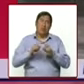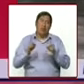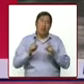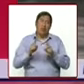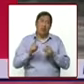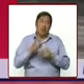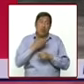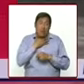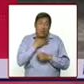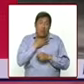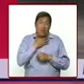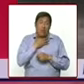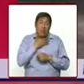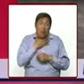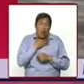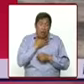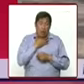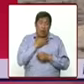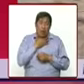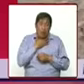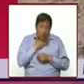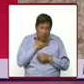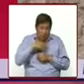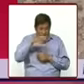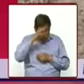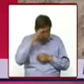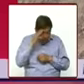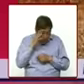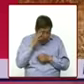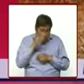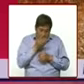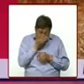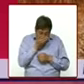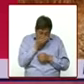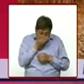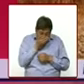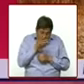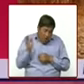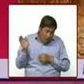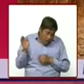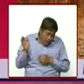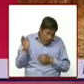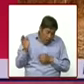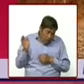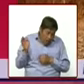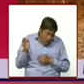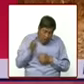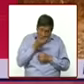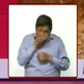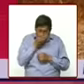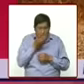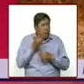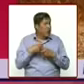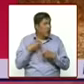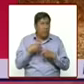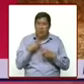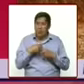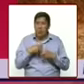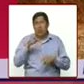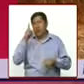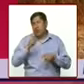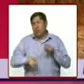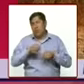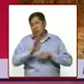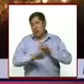algo sofocante. Cuando uno camina, empieza a transpirar y te sofoca más, ¿no? Entonces, al rato nos tenemos que quitar el barbijo porque no se